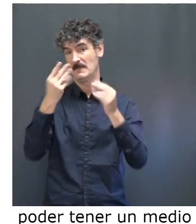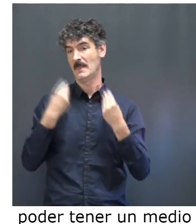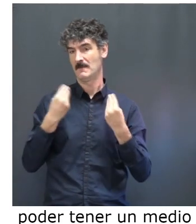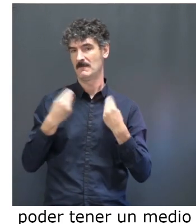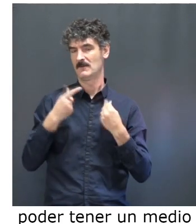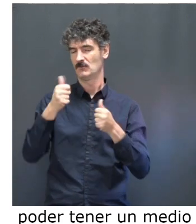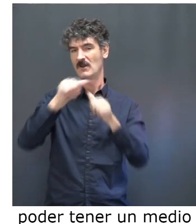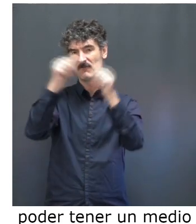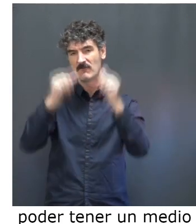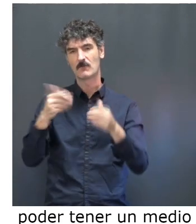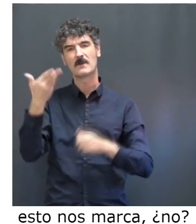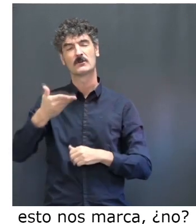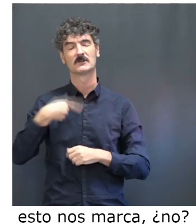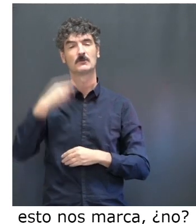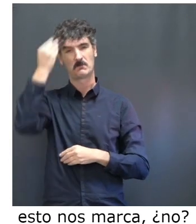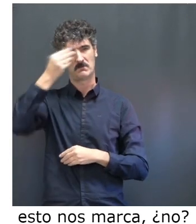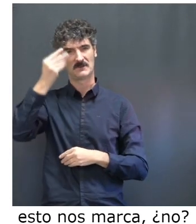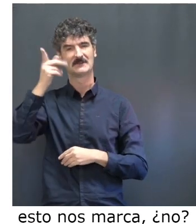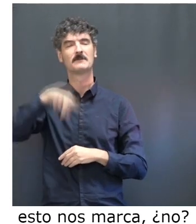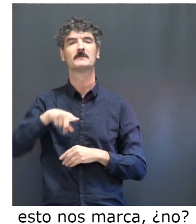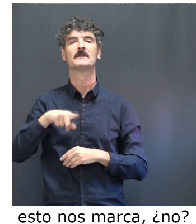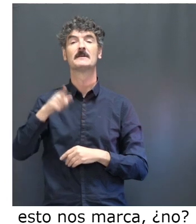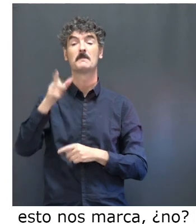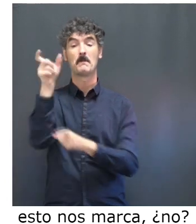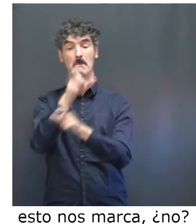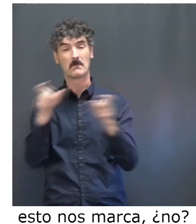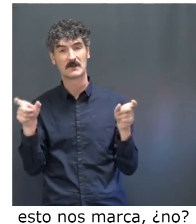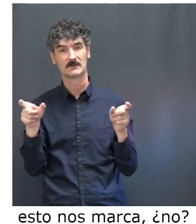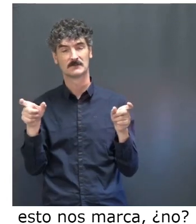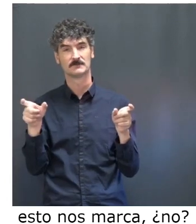muy importante, y también yo creo que aquellas personas